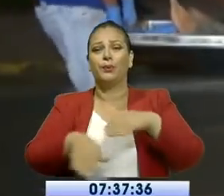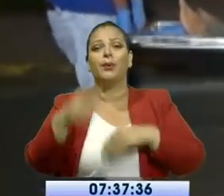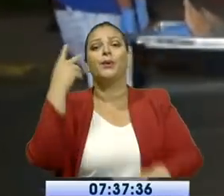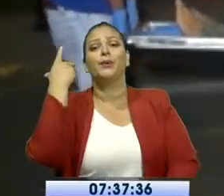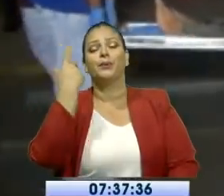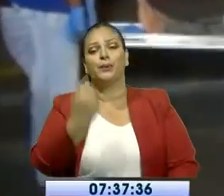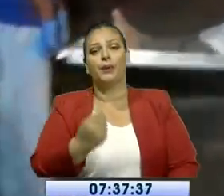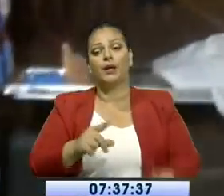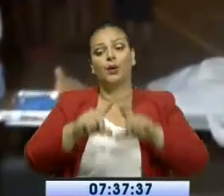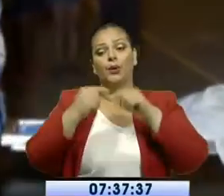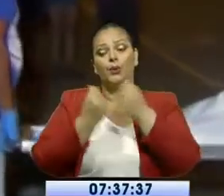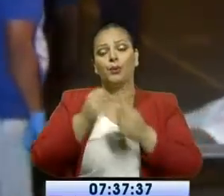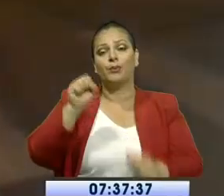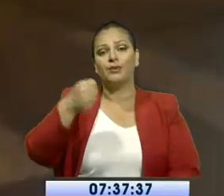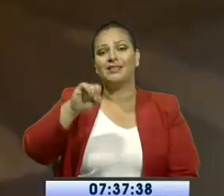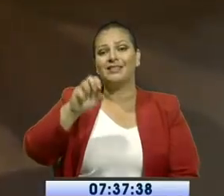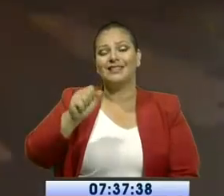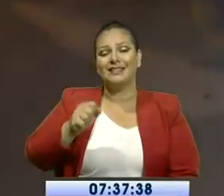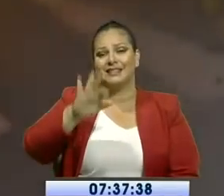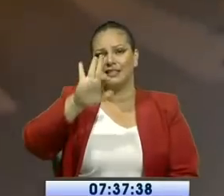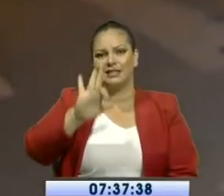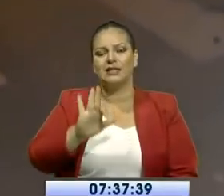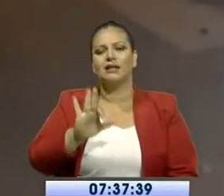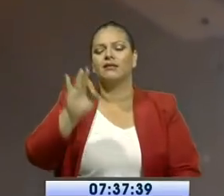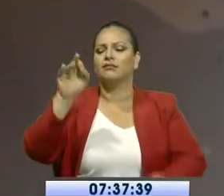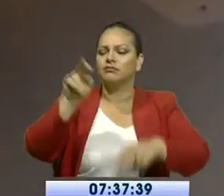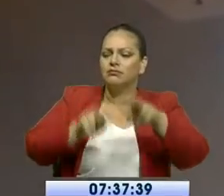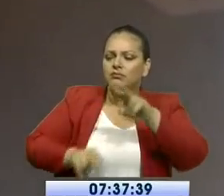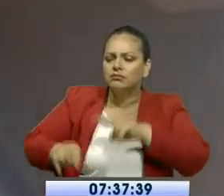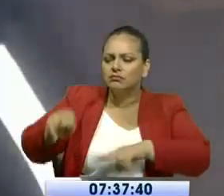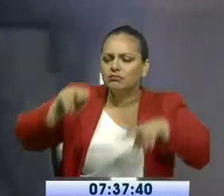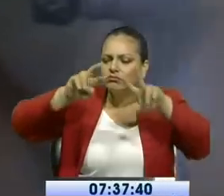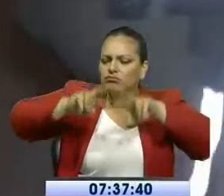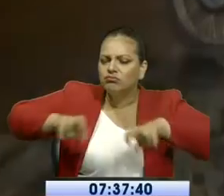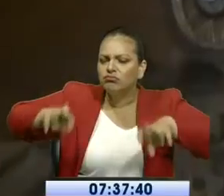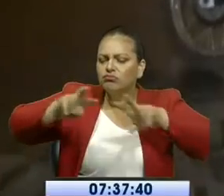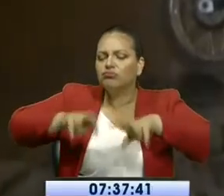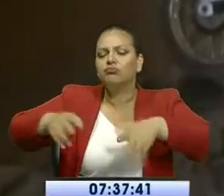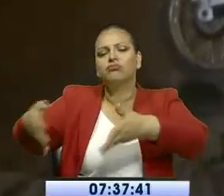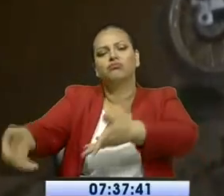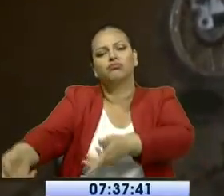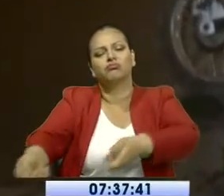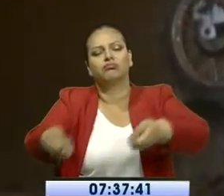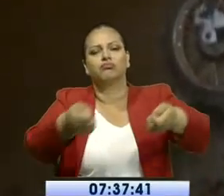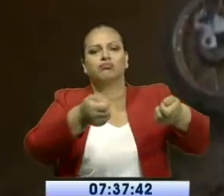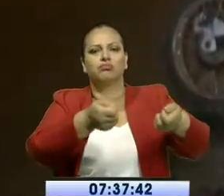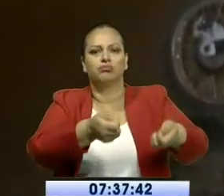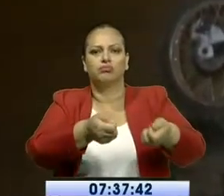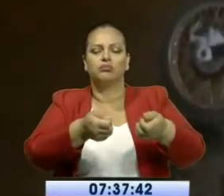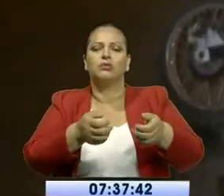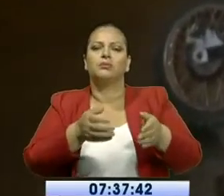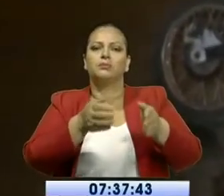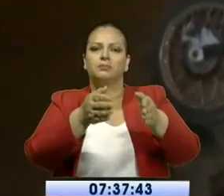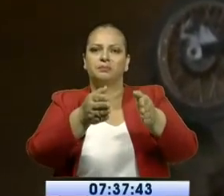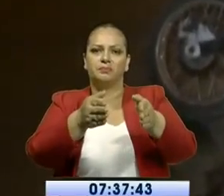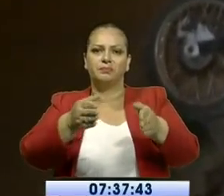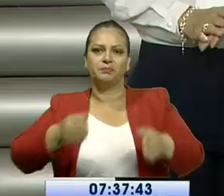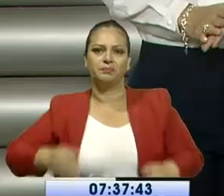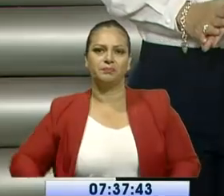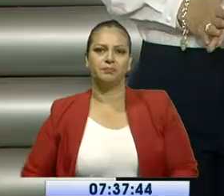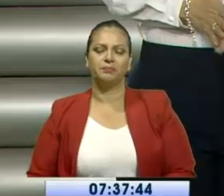cadáver y busca esclarecer este nuevo accidente que enluta a otra familia santodomingueña. Desde la provincia de Sáchila, informó Gisela